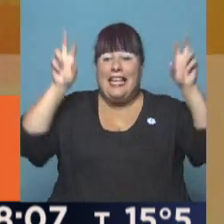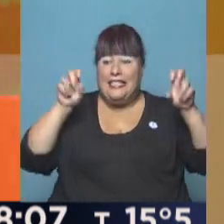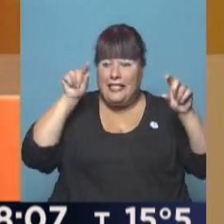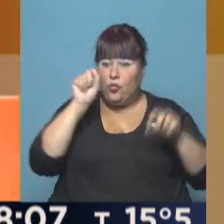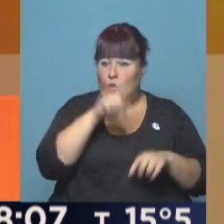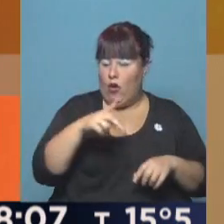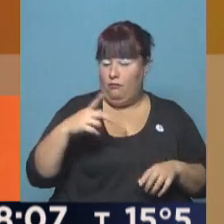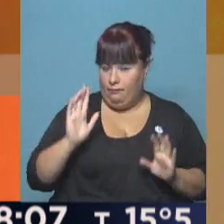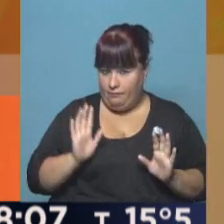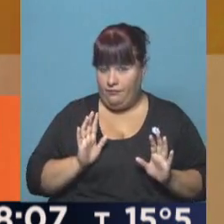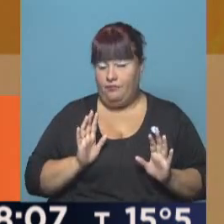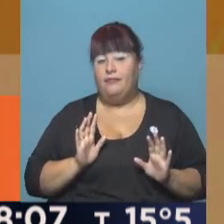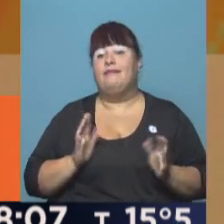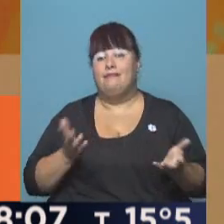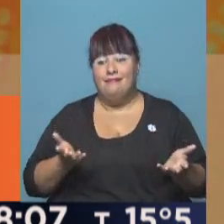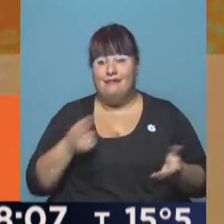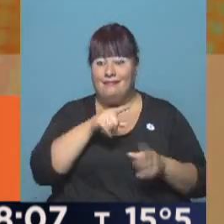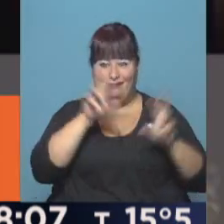que tiene. Mirá.